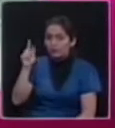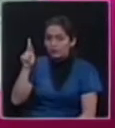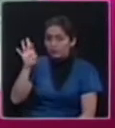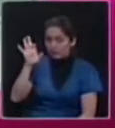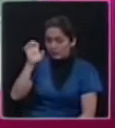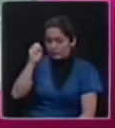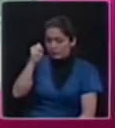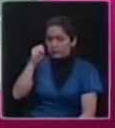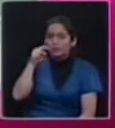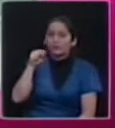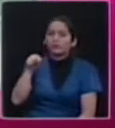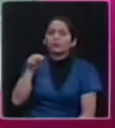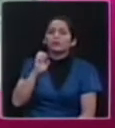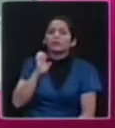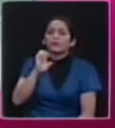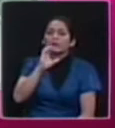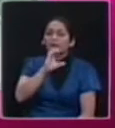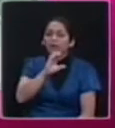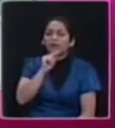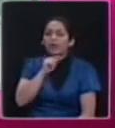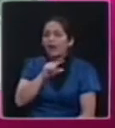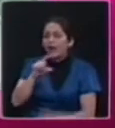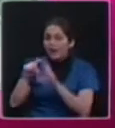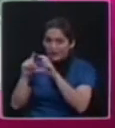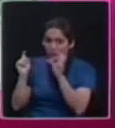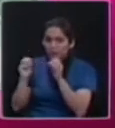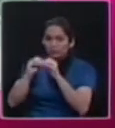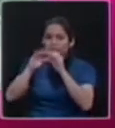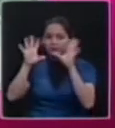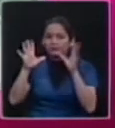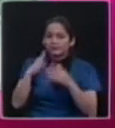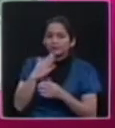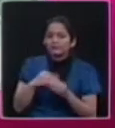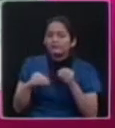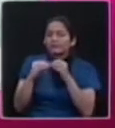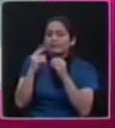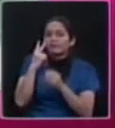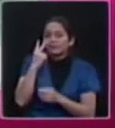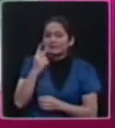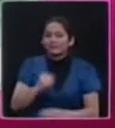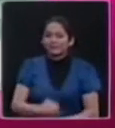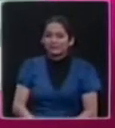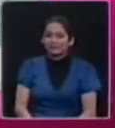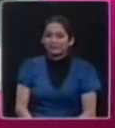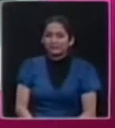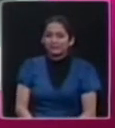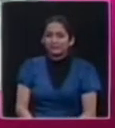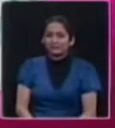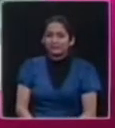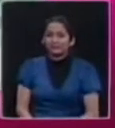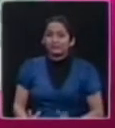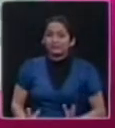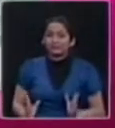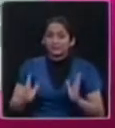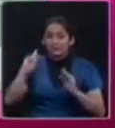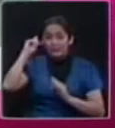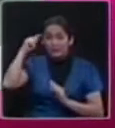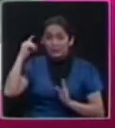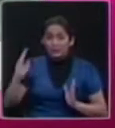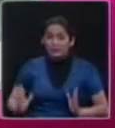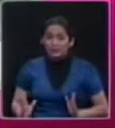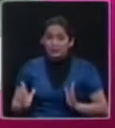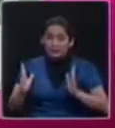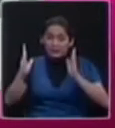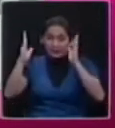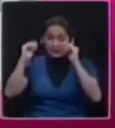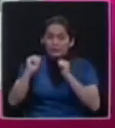www.uartes.edu.es. Es fundamental. La Universidad de las Artes está ubicada en el edificio de la Gobernación de Guayaquil, edificio precioso